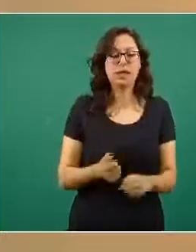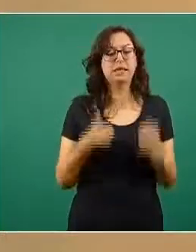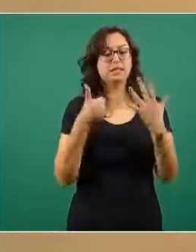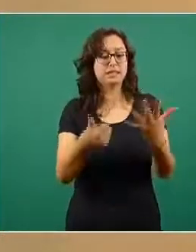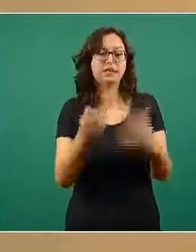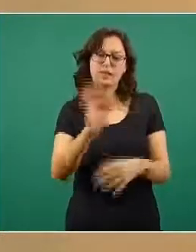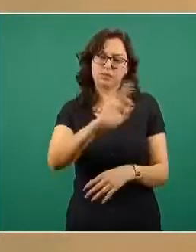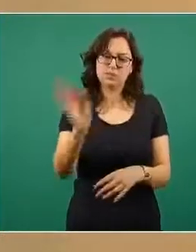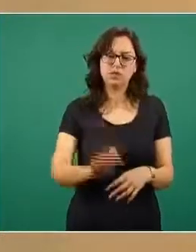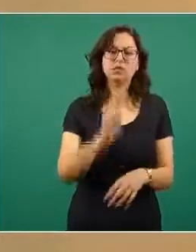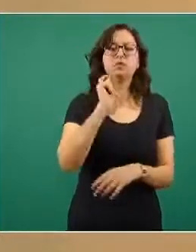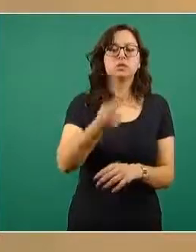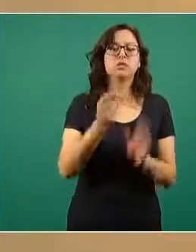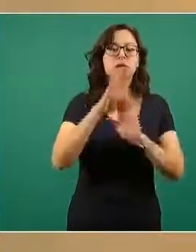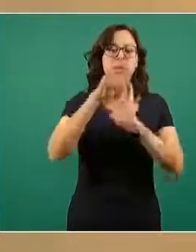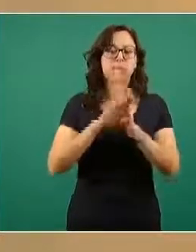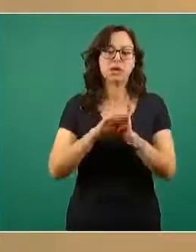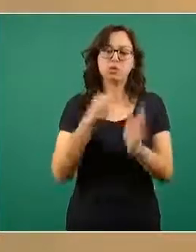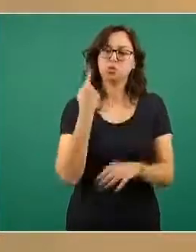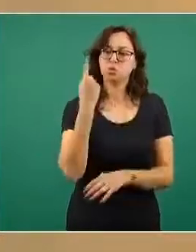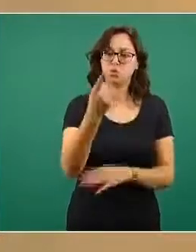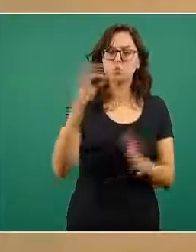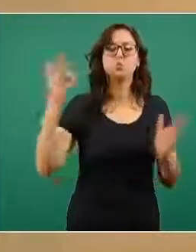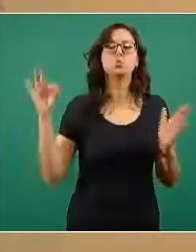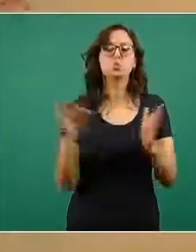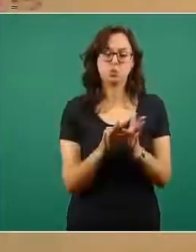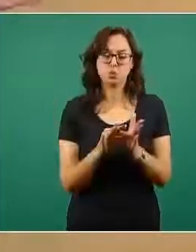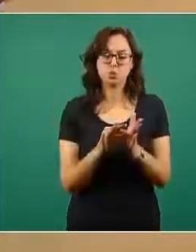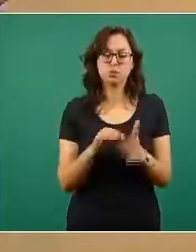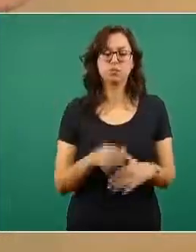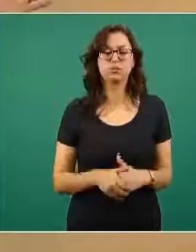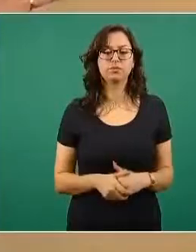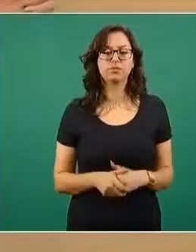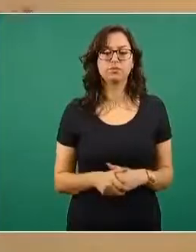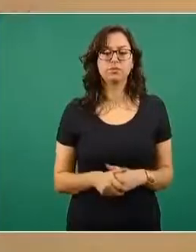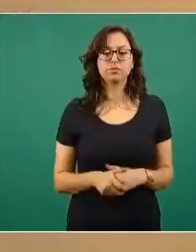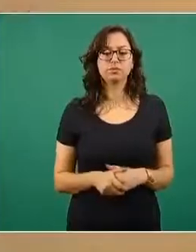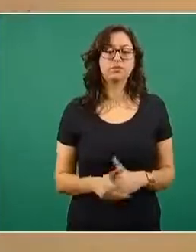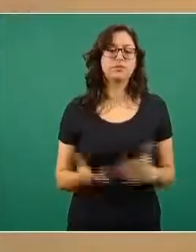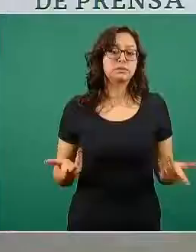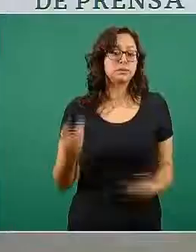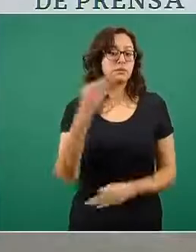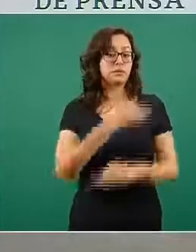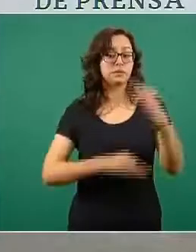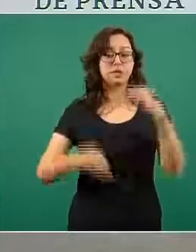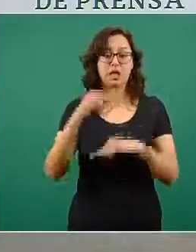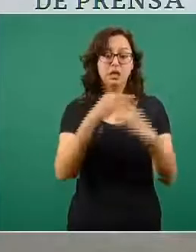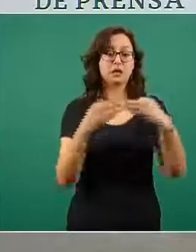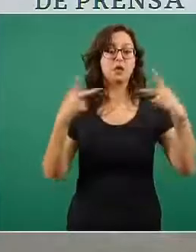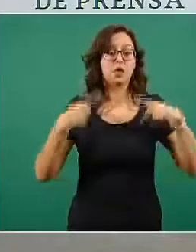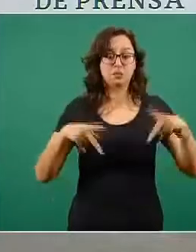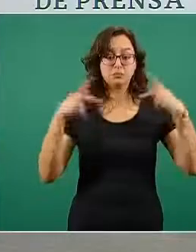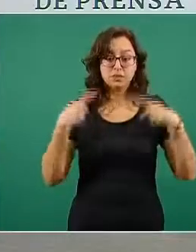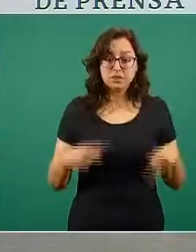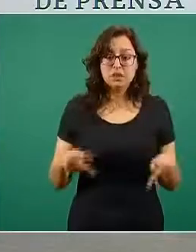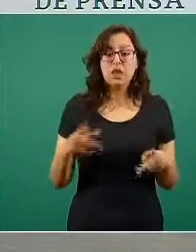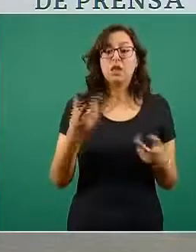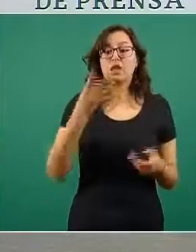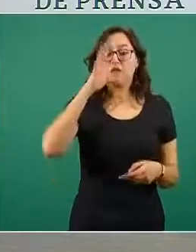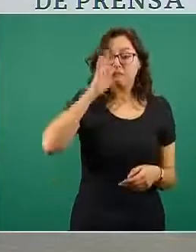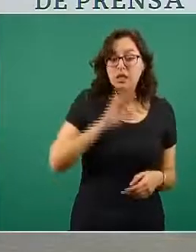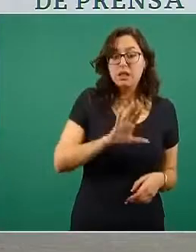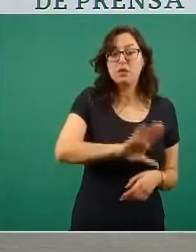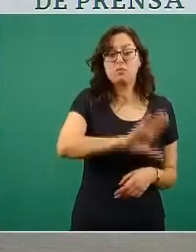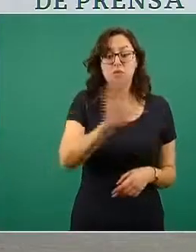1 punto porcentual, que representa también de todas las personas que desafortunadamente han perdido la